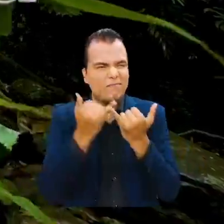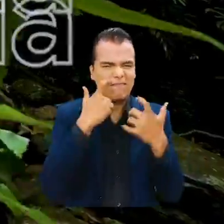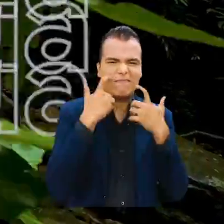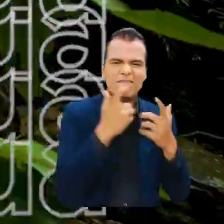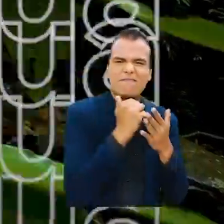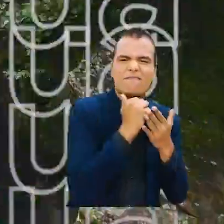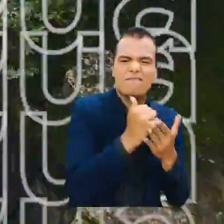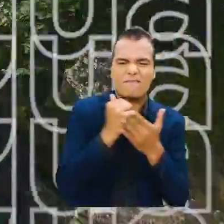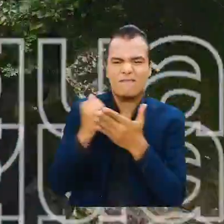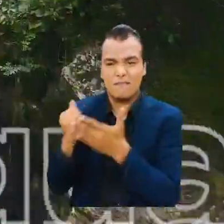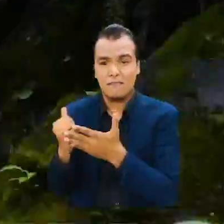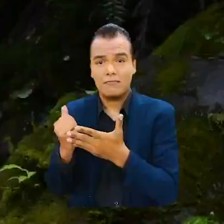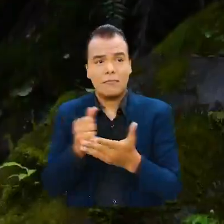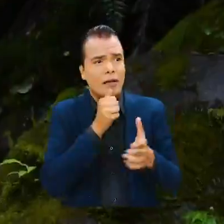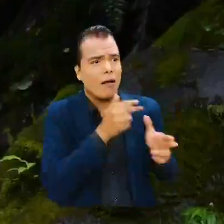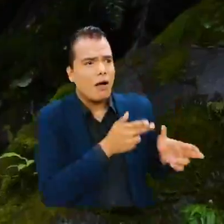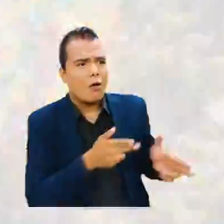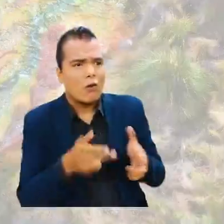somos agua,